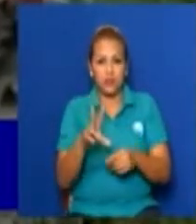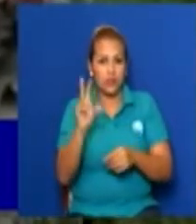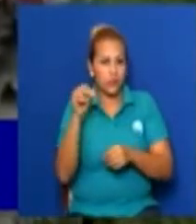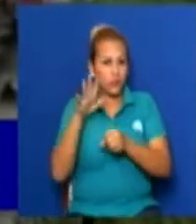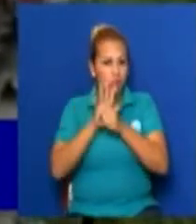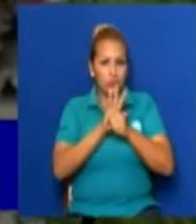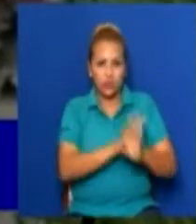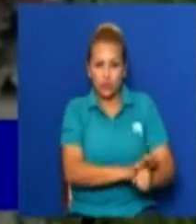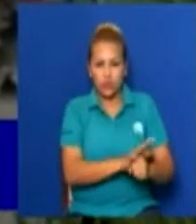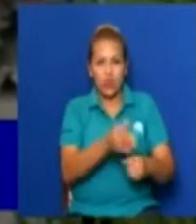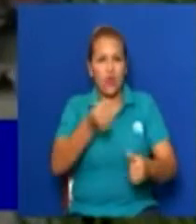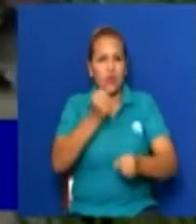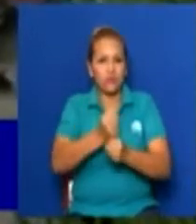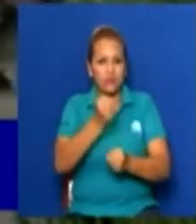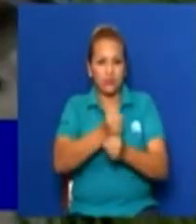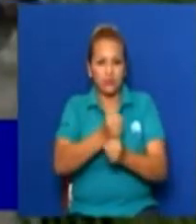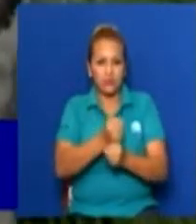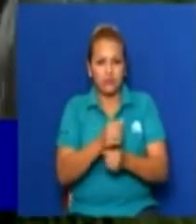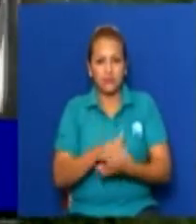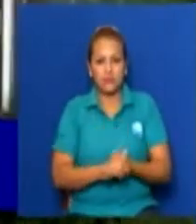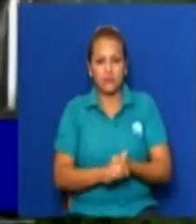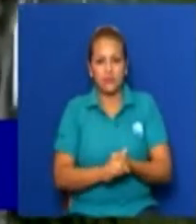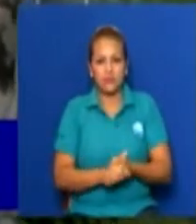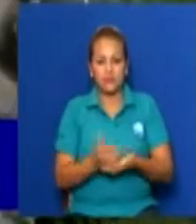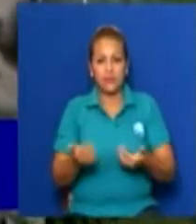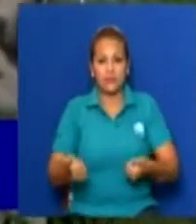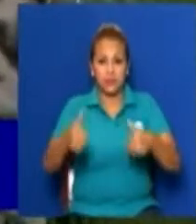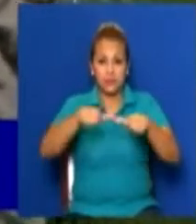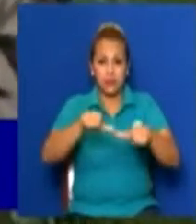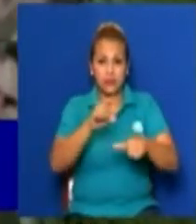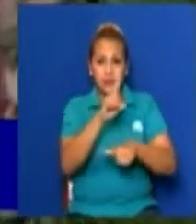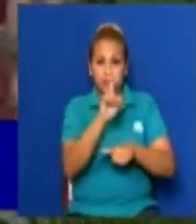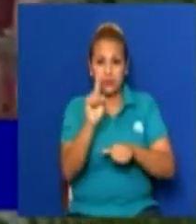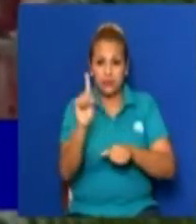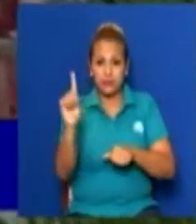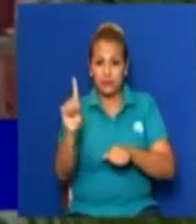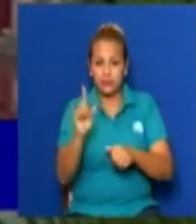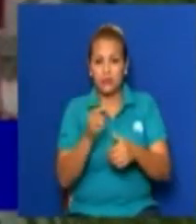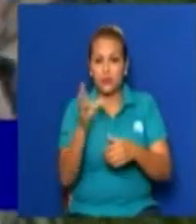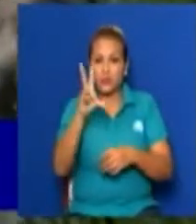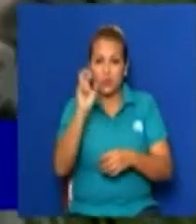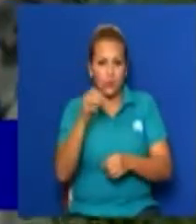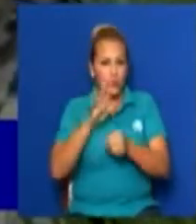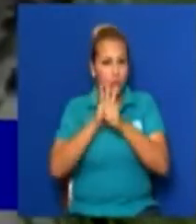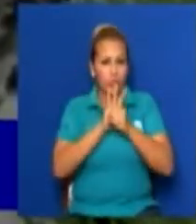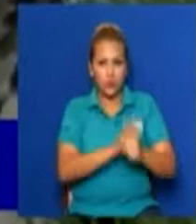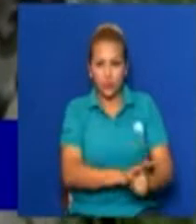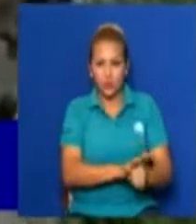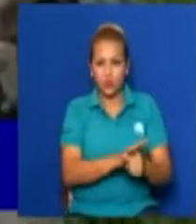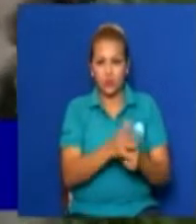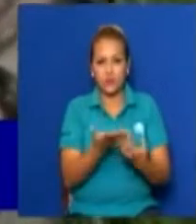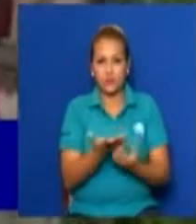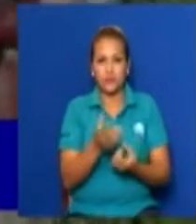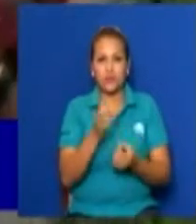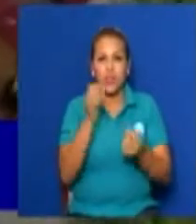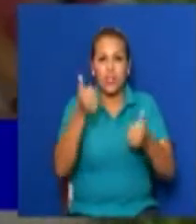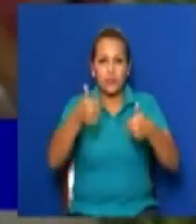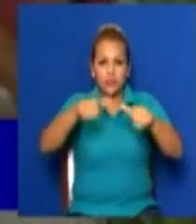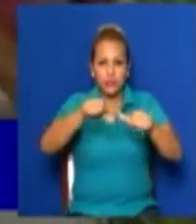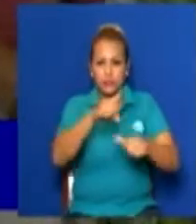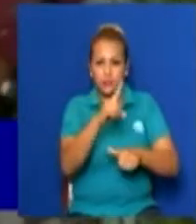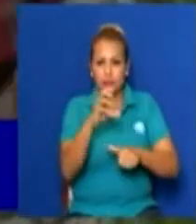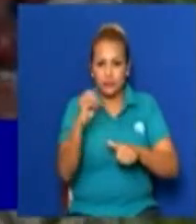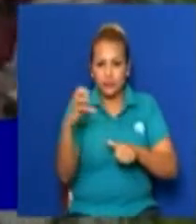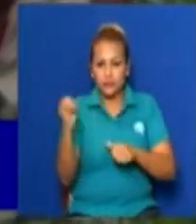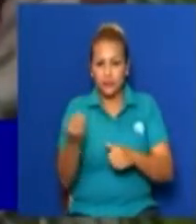discriminación en el empleo. El convenio 111 tiene que ver con la no discriminación, y el convenio 100 con la igualdad